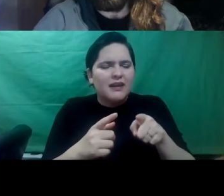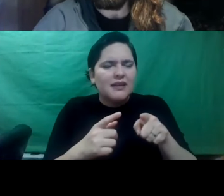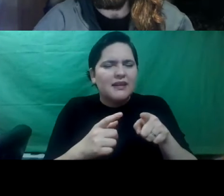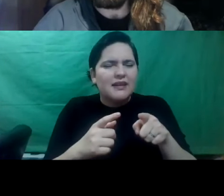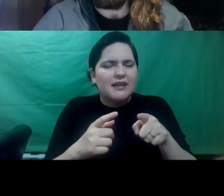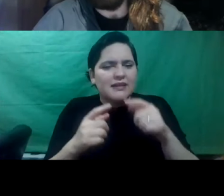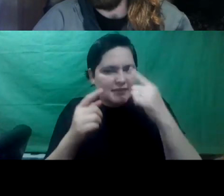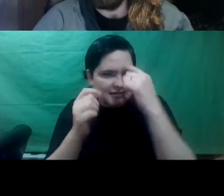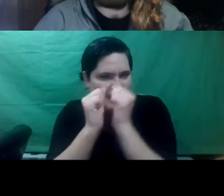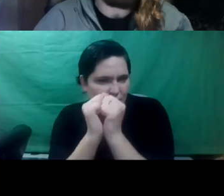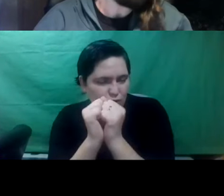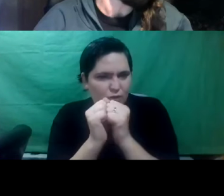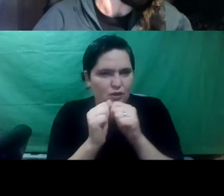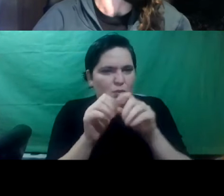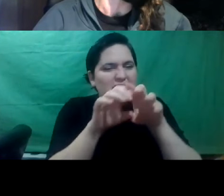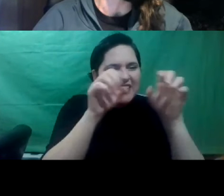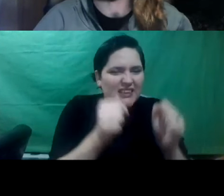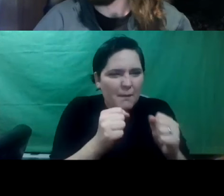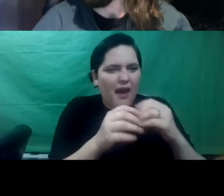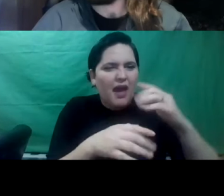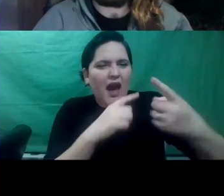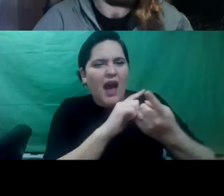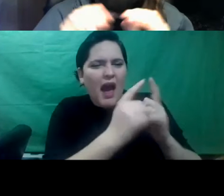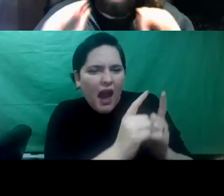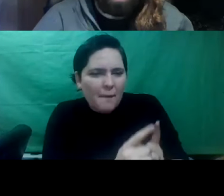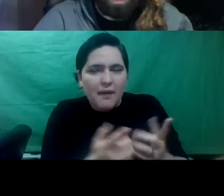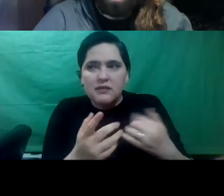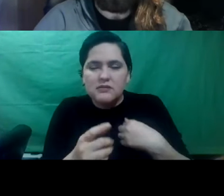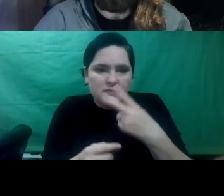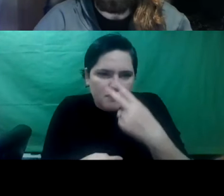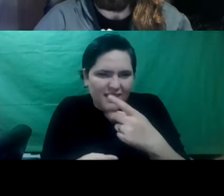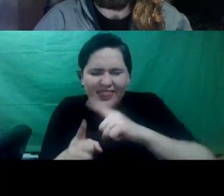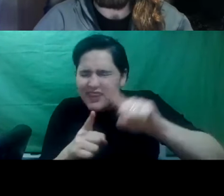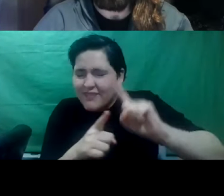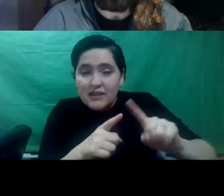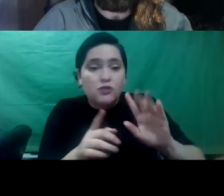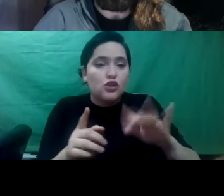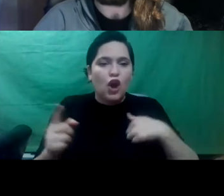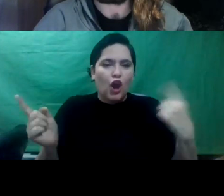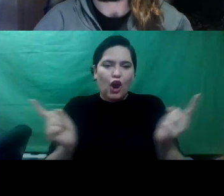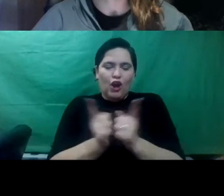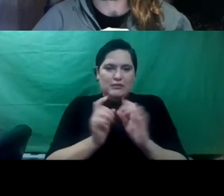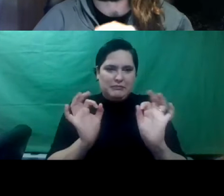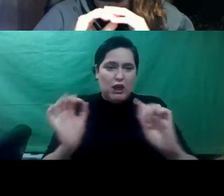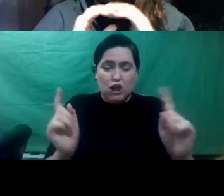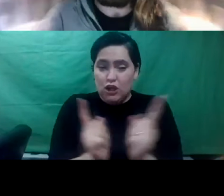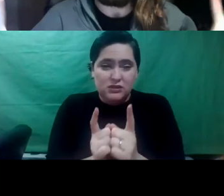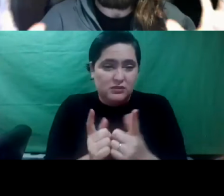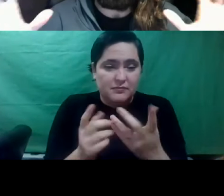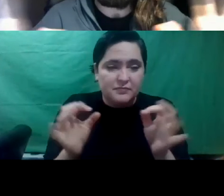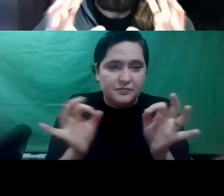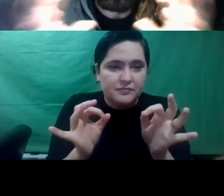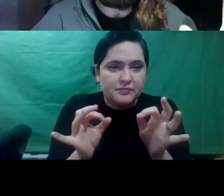esto se utiliza lo que se llaman modelos generativos, de los cuales hay muchos colores y sabores. Voy a hablar brevemente de eso, pero no quiero entrar en esos detalles, sino que voy a hablar de